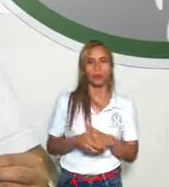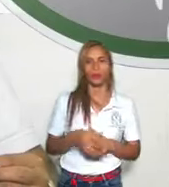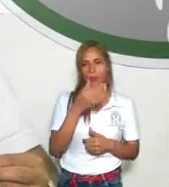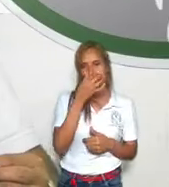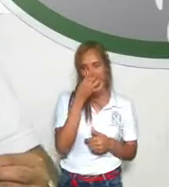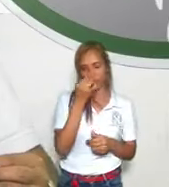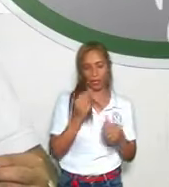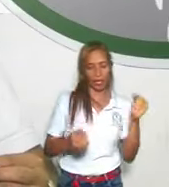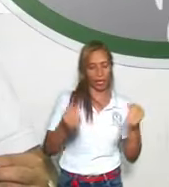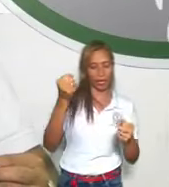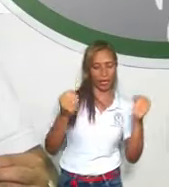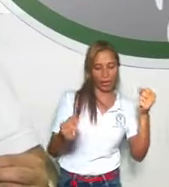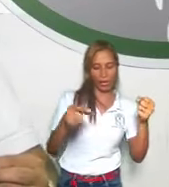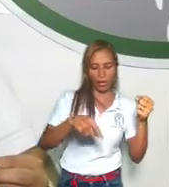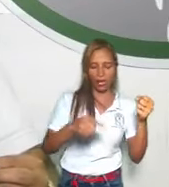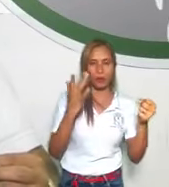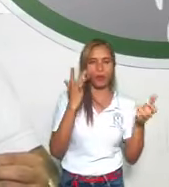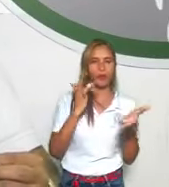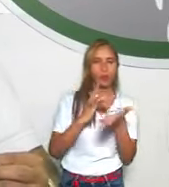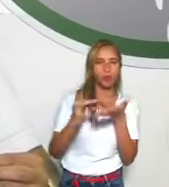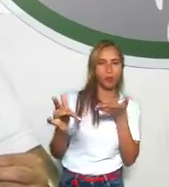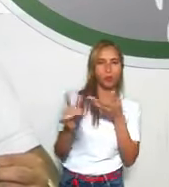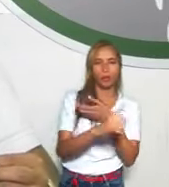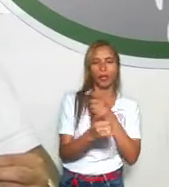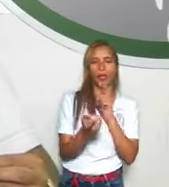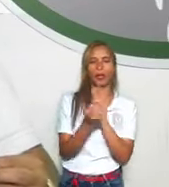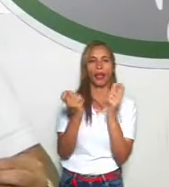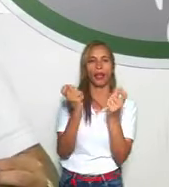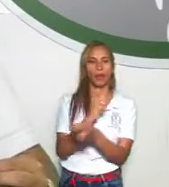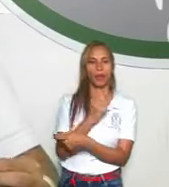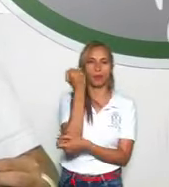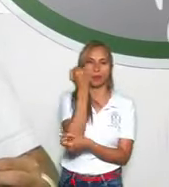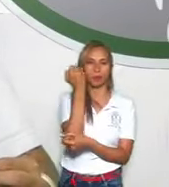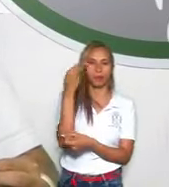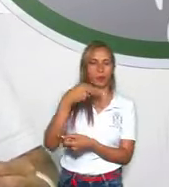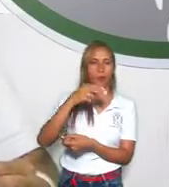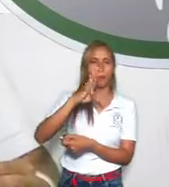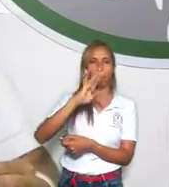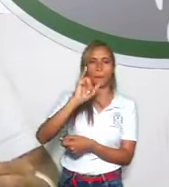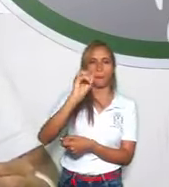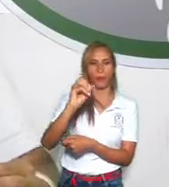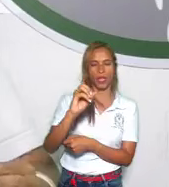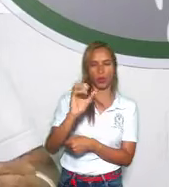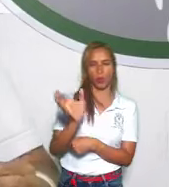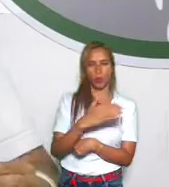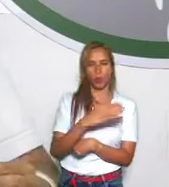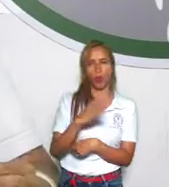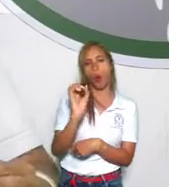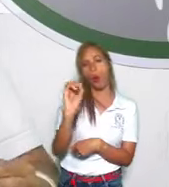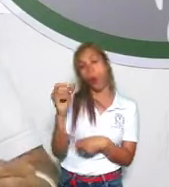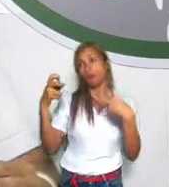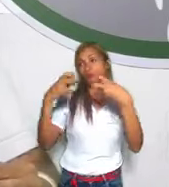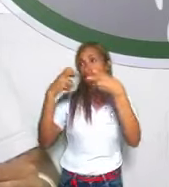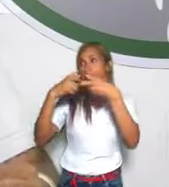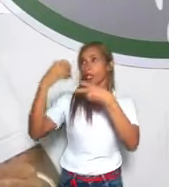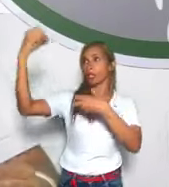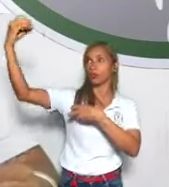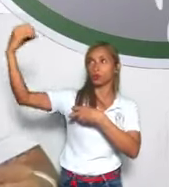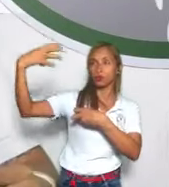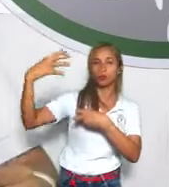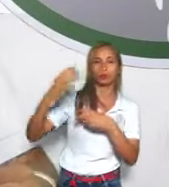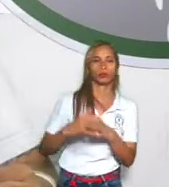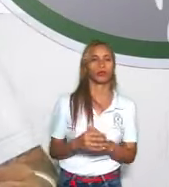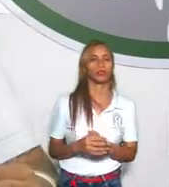cambiarlo por uno que use biocombustible o energía eléctrica o solar. Construir con urbanismo de techos